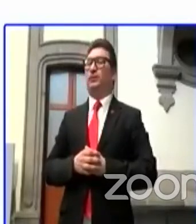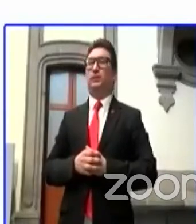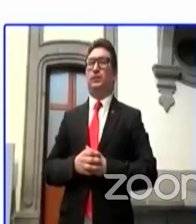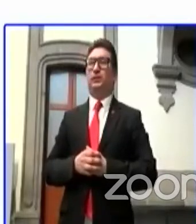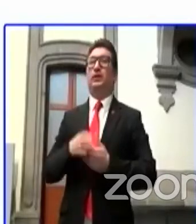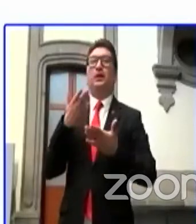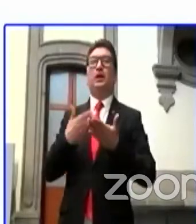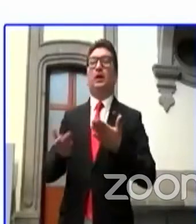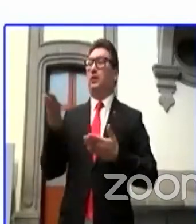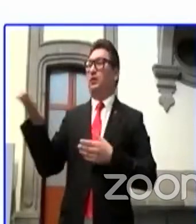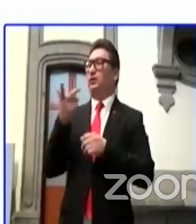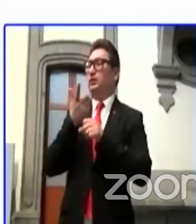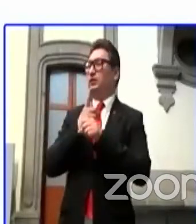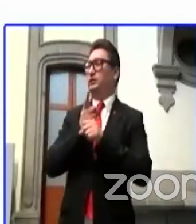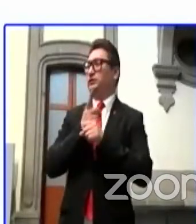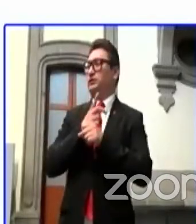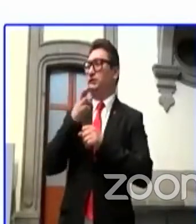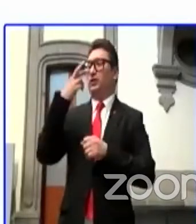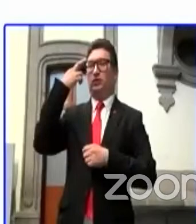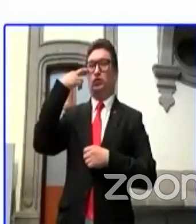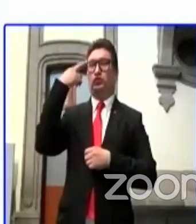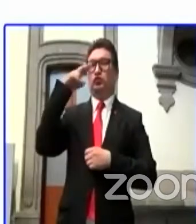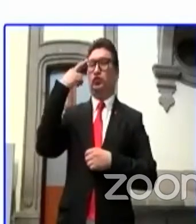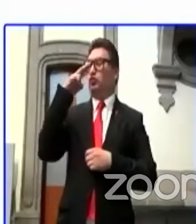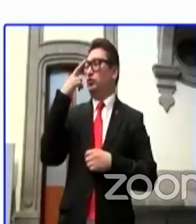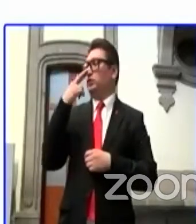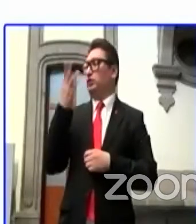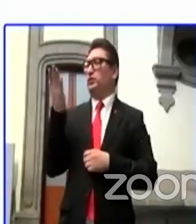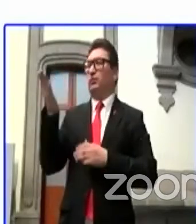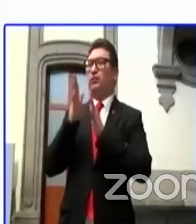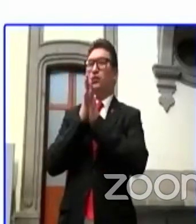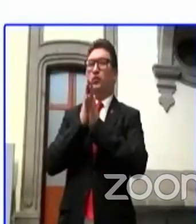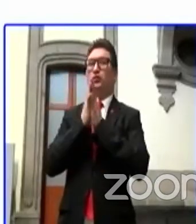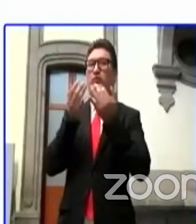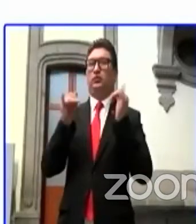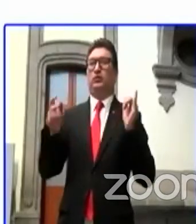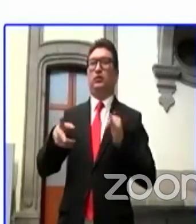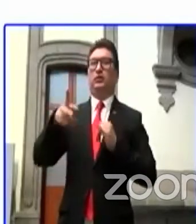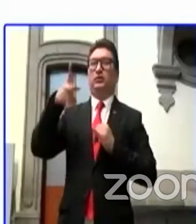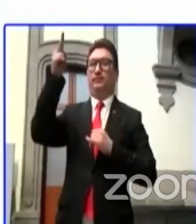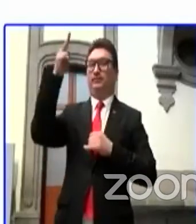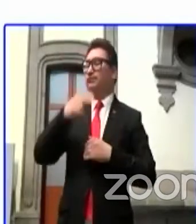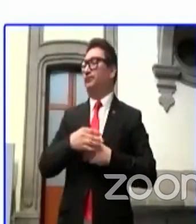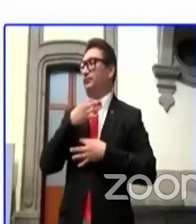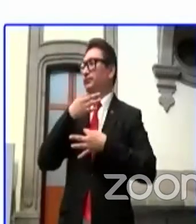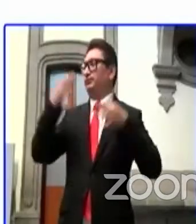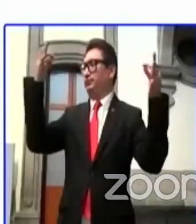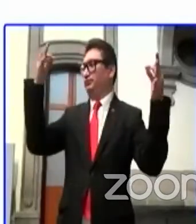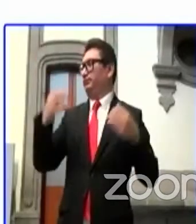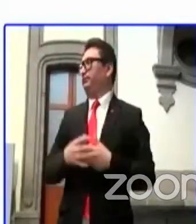Le pedimos a la licenciada Ruth Francisca López Gutiérrez declare inaugurado el presente foro.